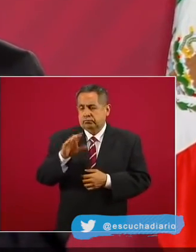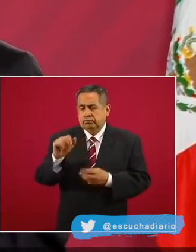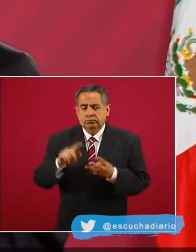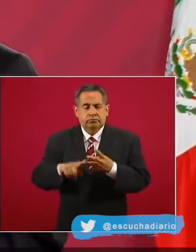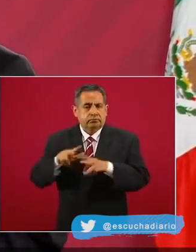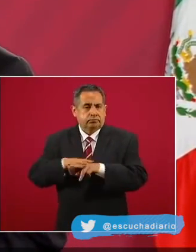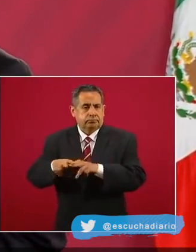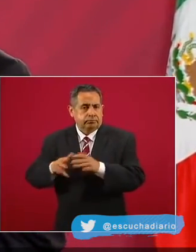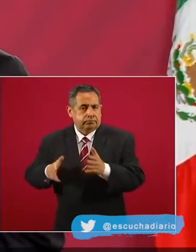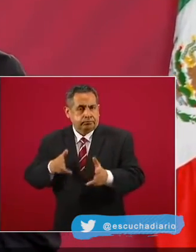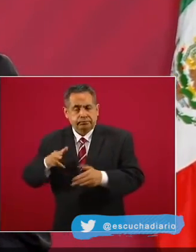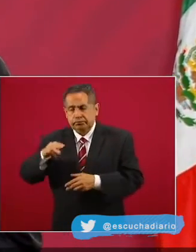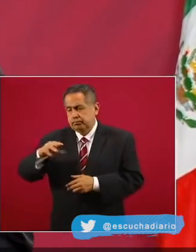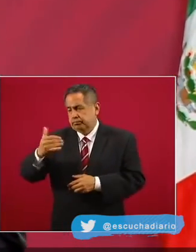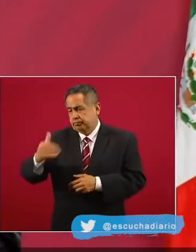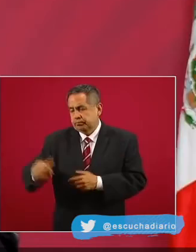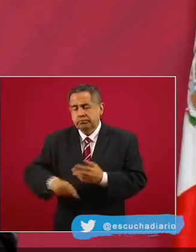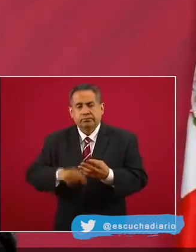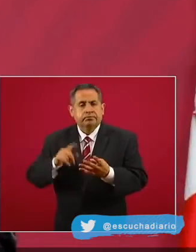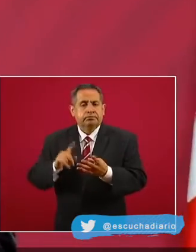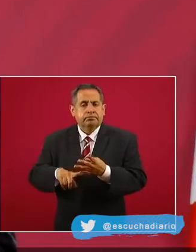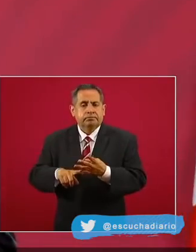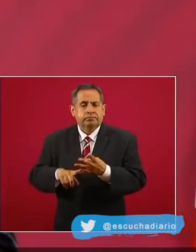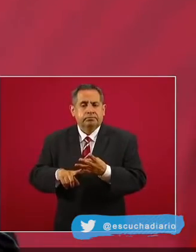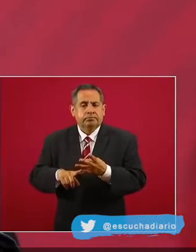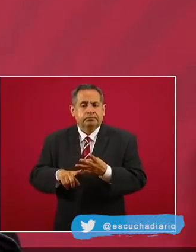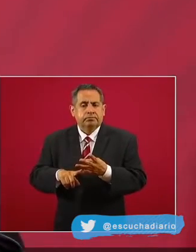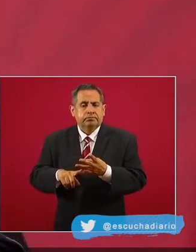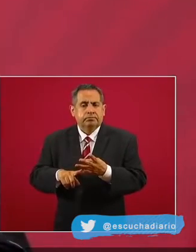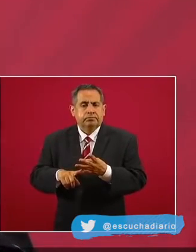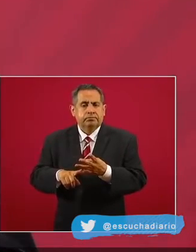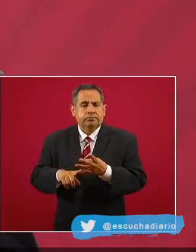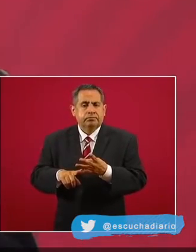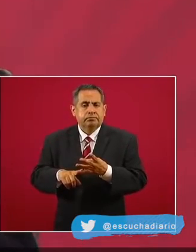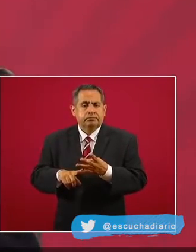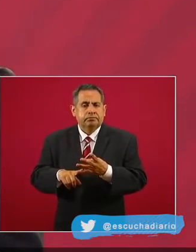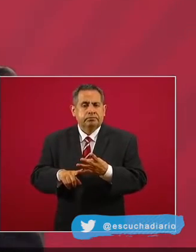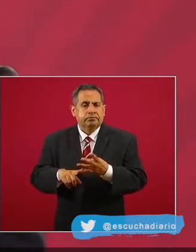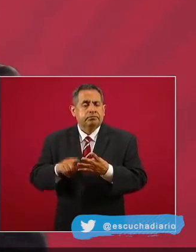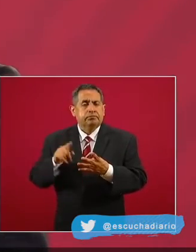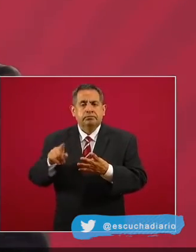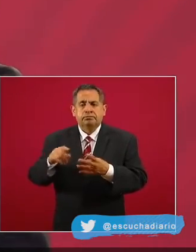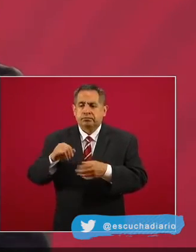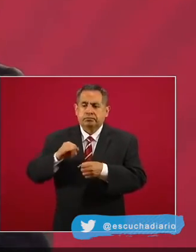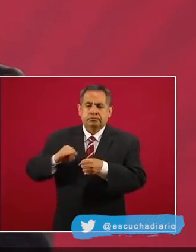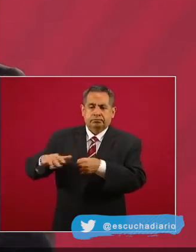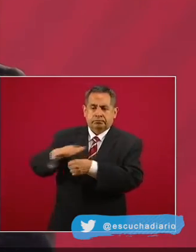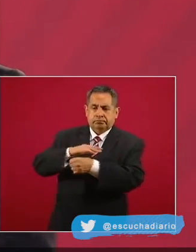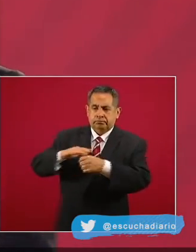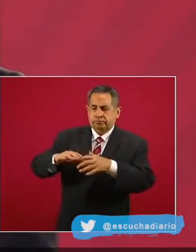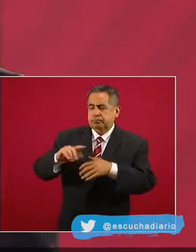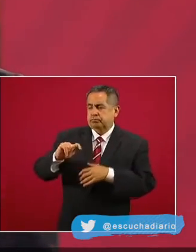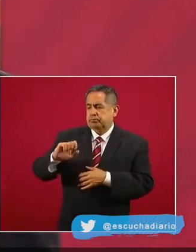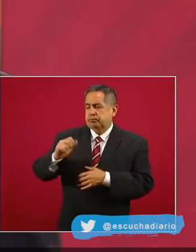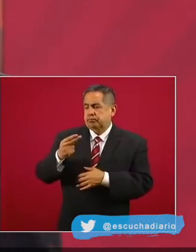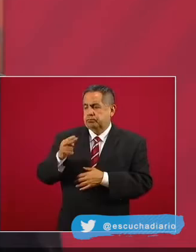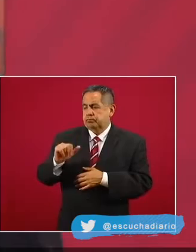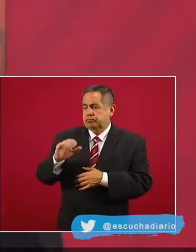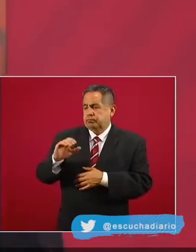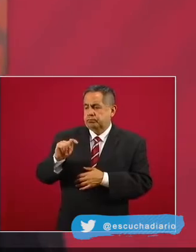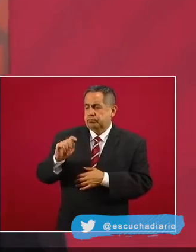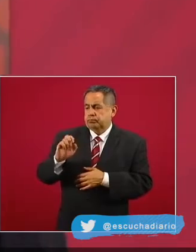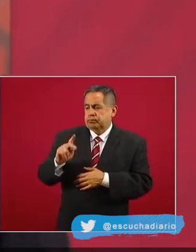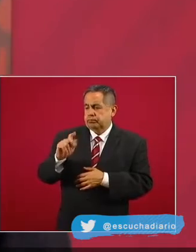con procedimientos de salida y llegada con descenso continuo. Se tiene proyectado que la pista militar y la pista central del